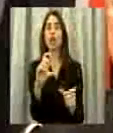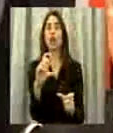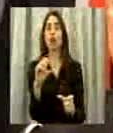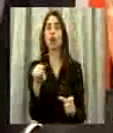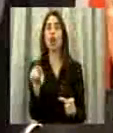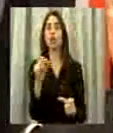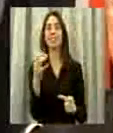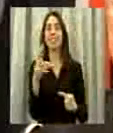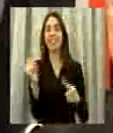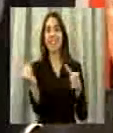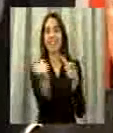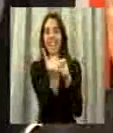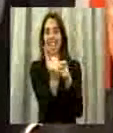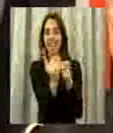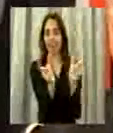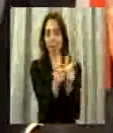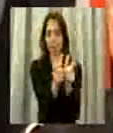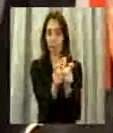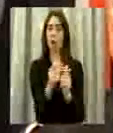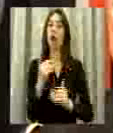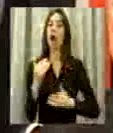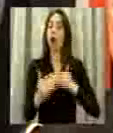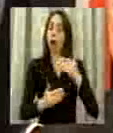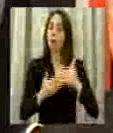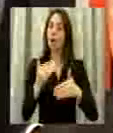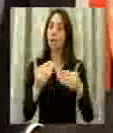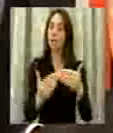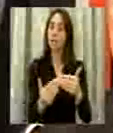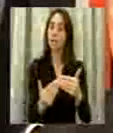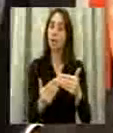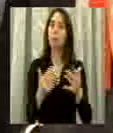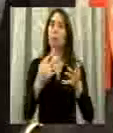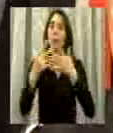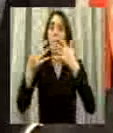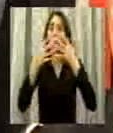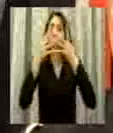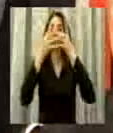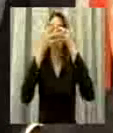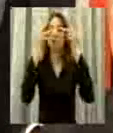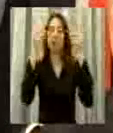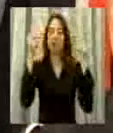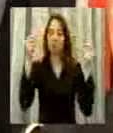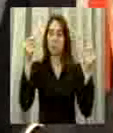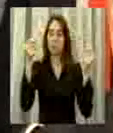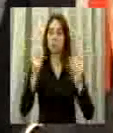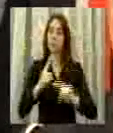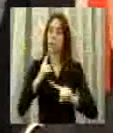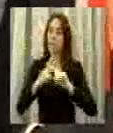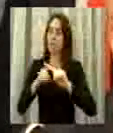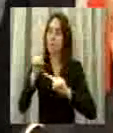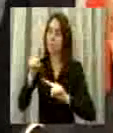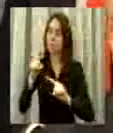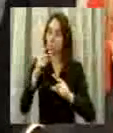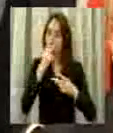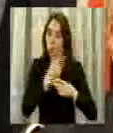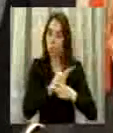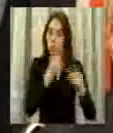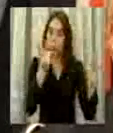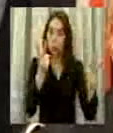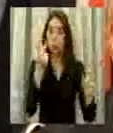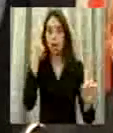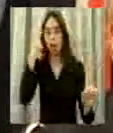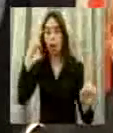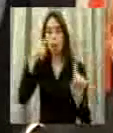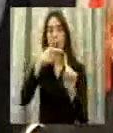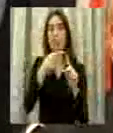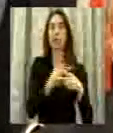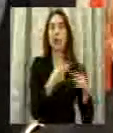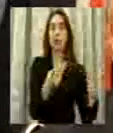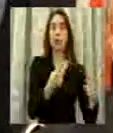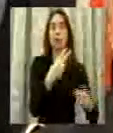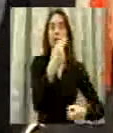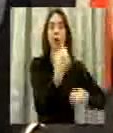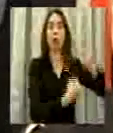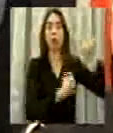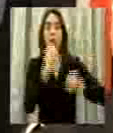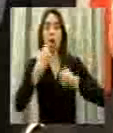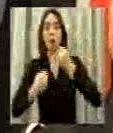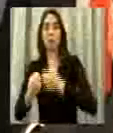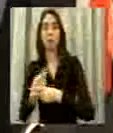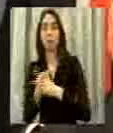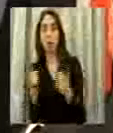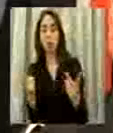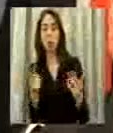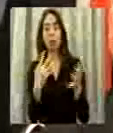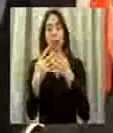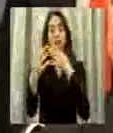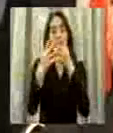En definitiva, vamos a avanzar también en la transparencia. Vamos a exigir revelar los fines públicos que cumplen las empresas públicas